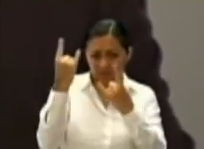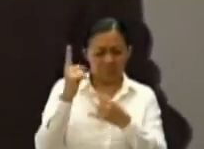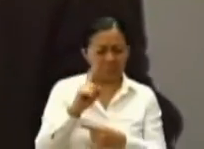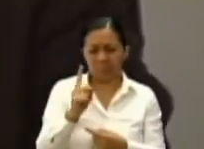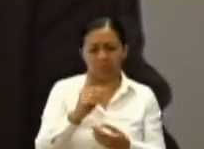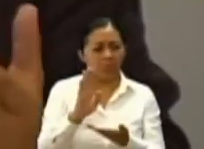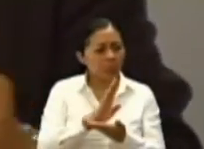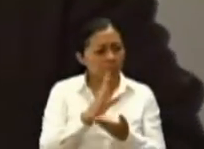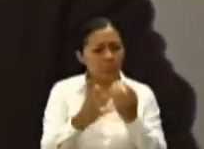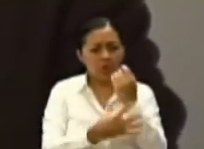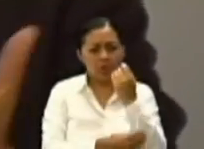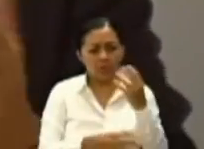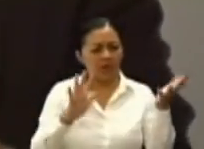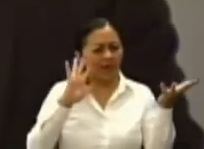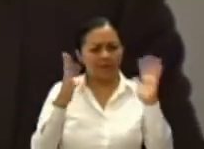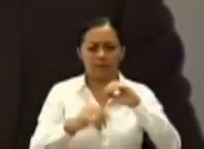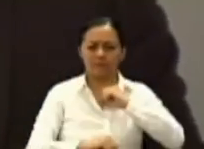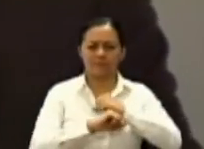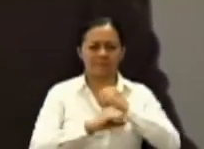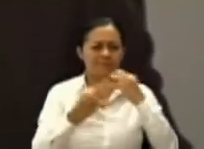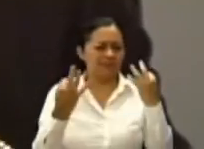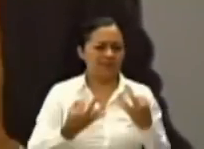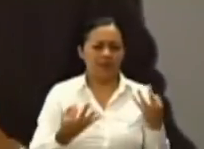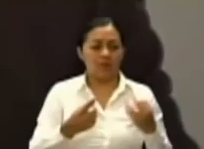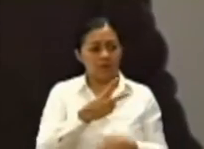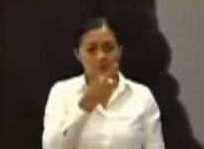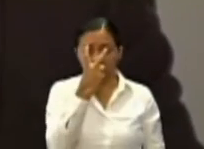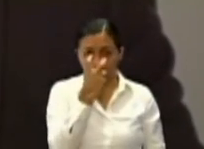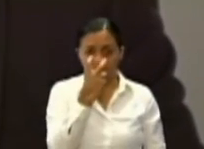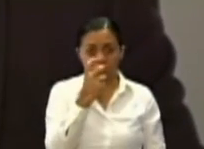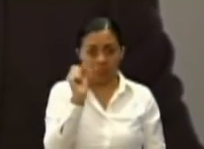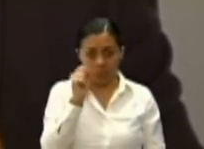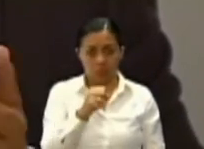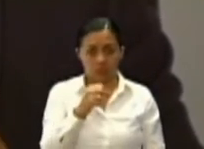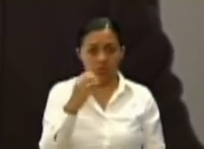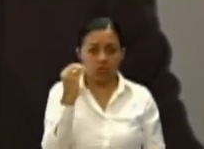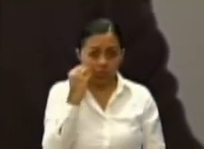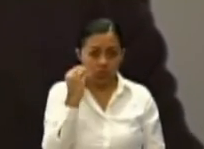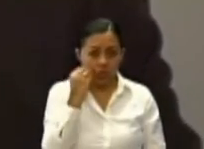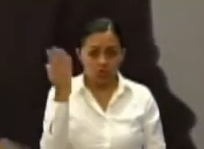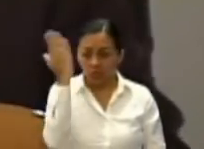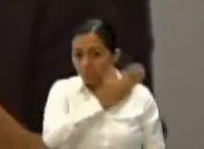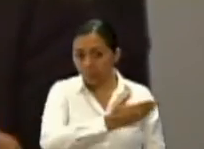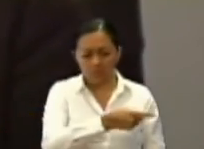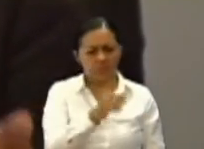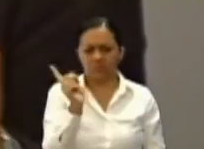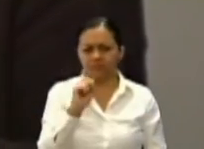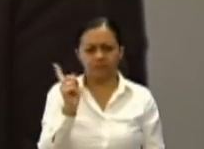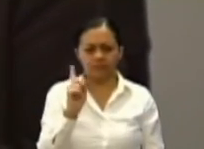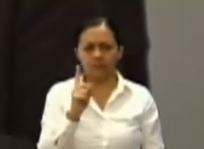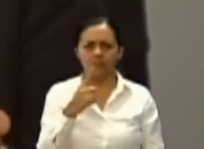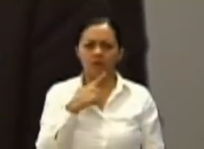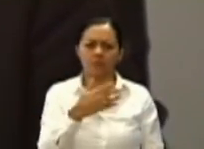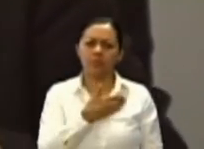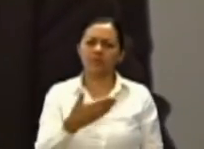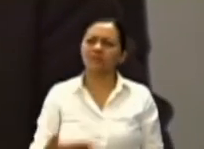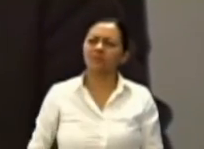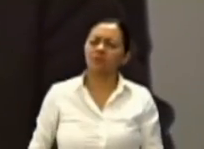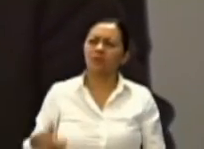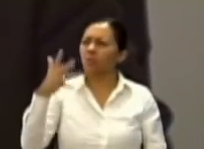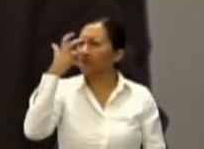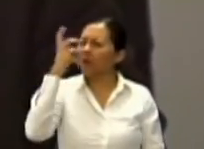ciudadana no son ciegos no son tontos para no ver el cambio radical en el país que es el presente simpático espera un esperaba